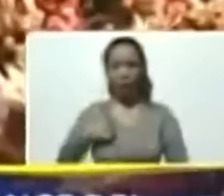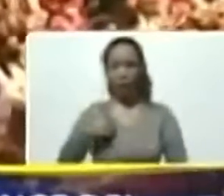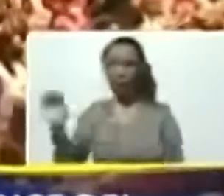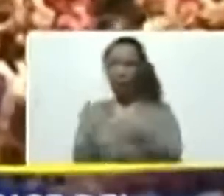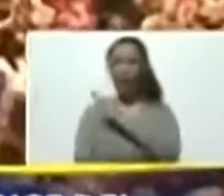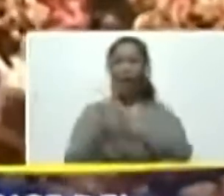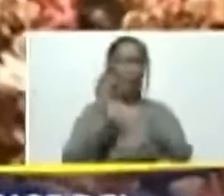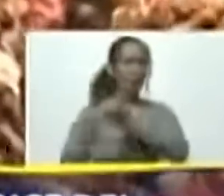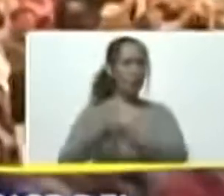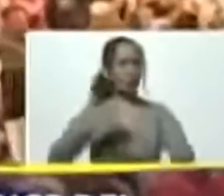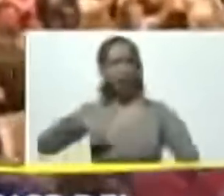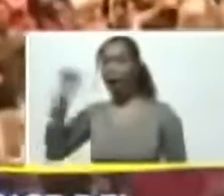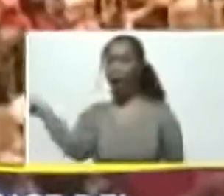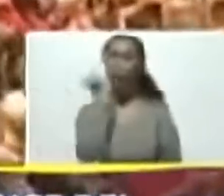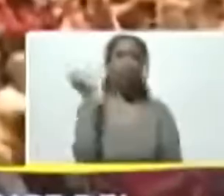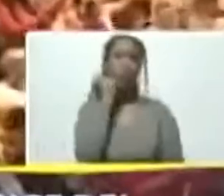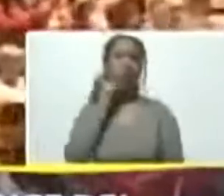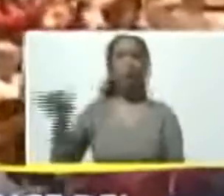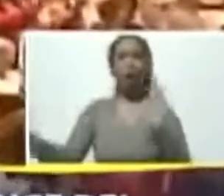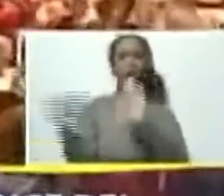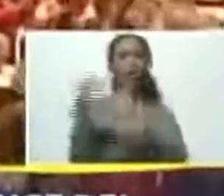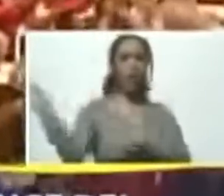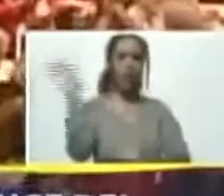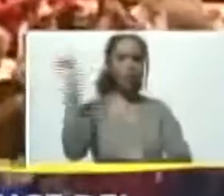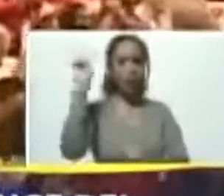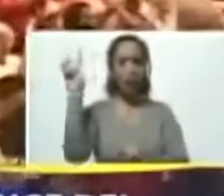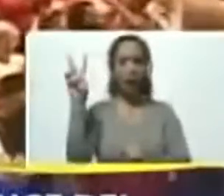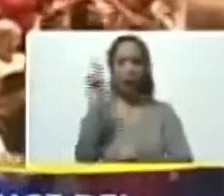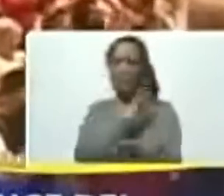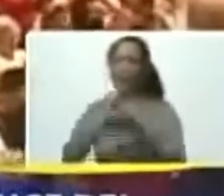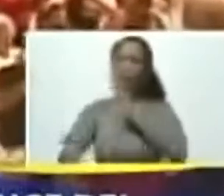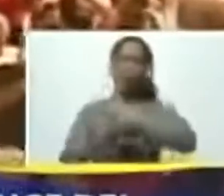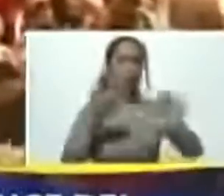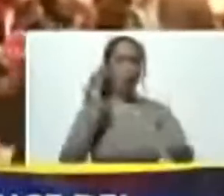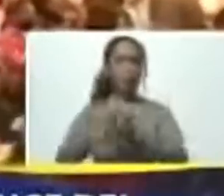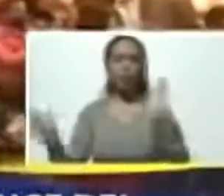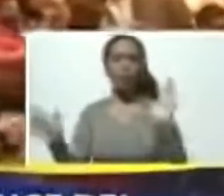basta de abuso contra Venezuela. ¡Ya